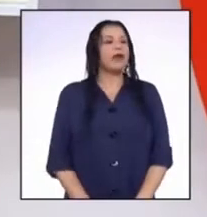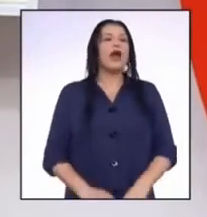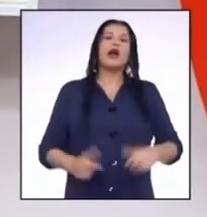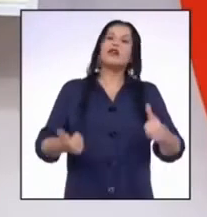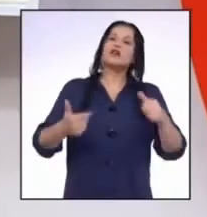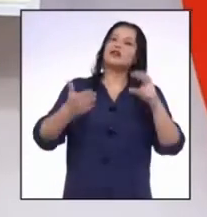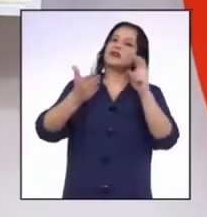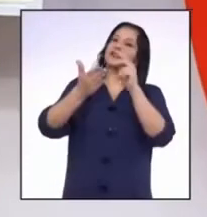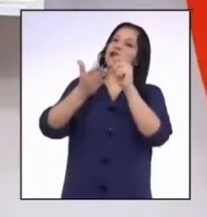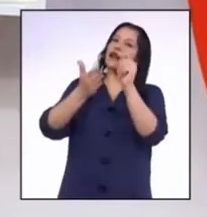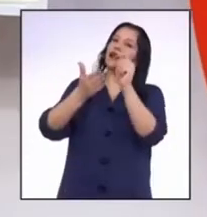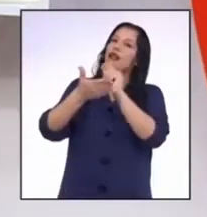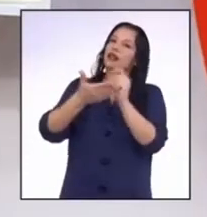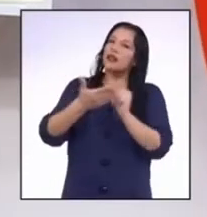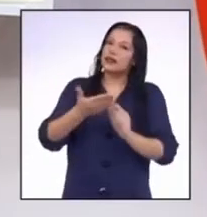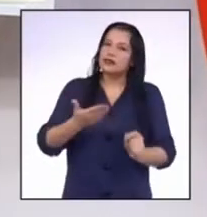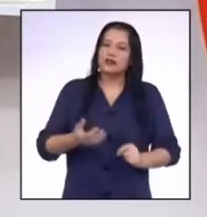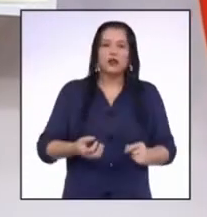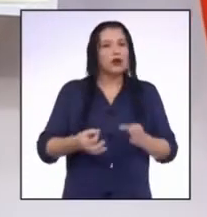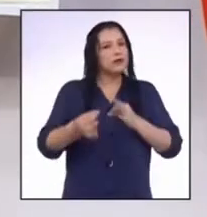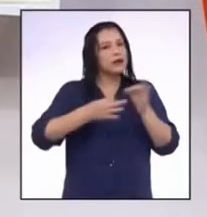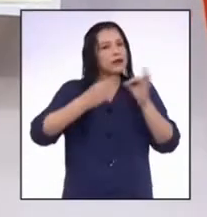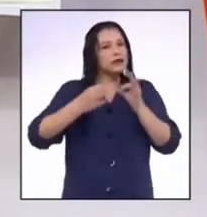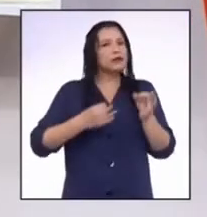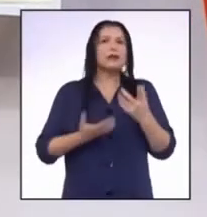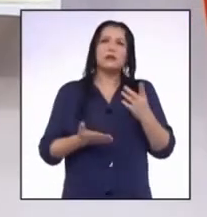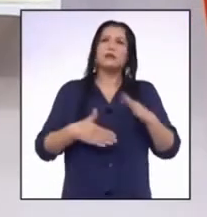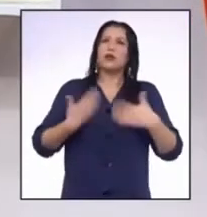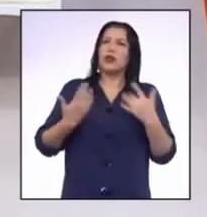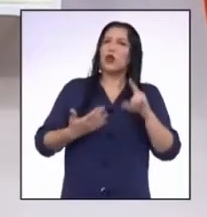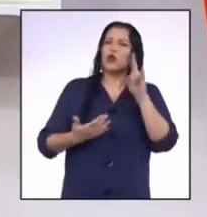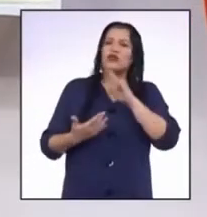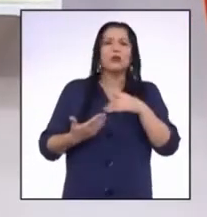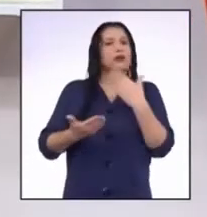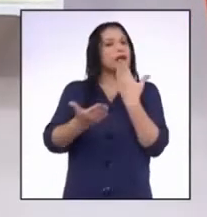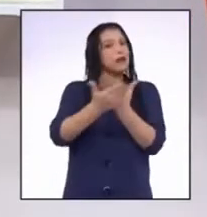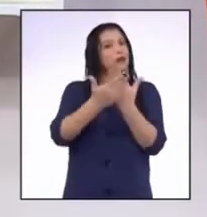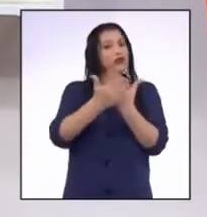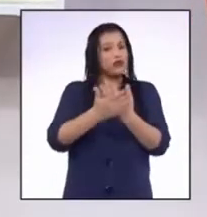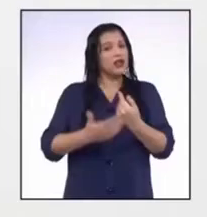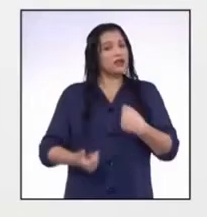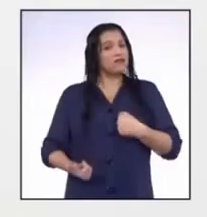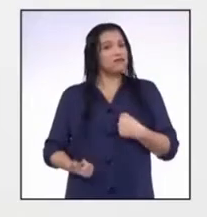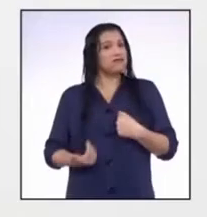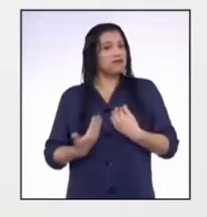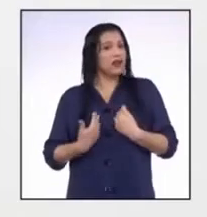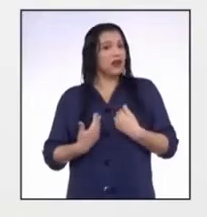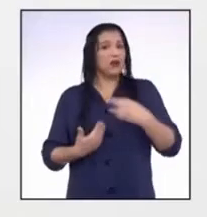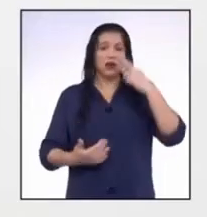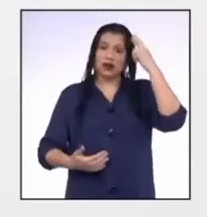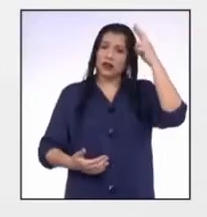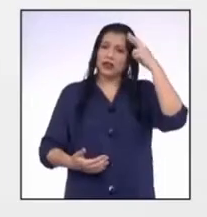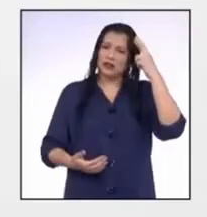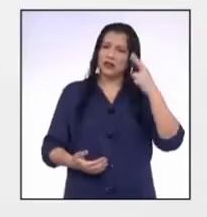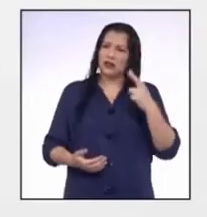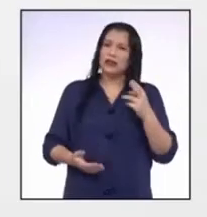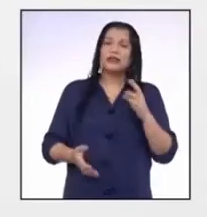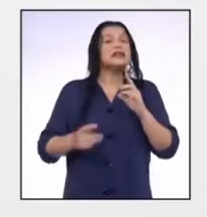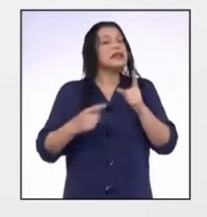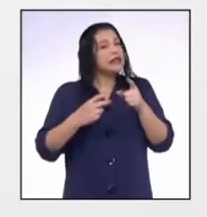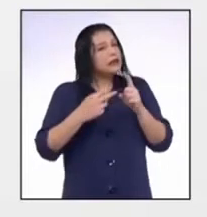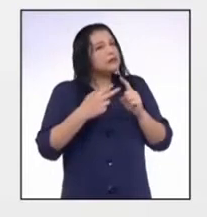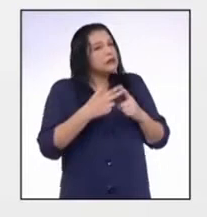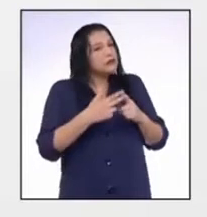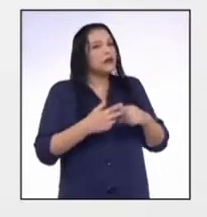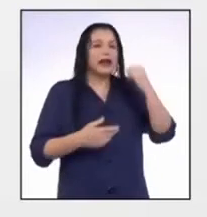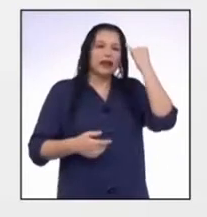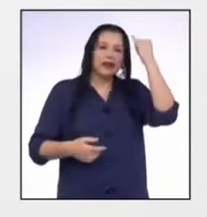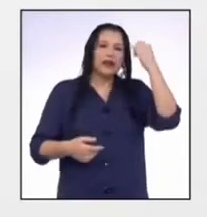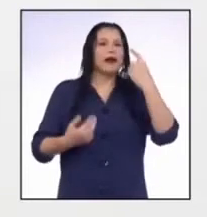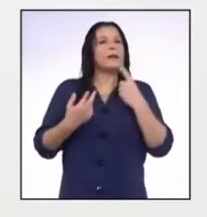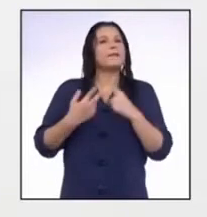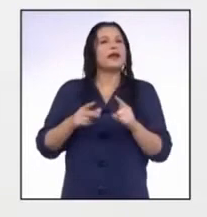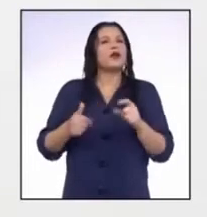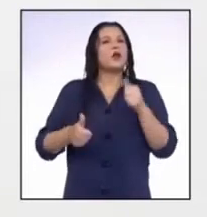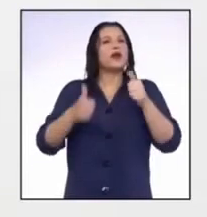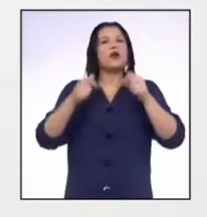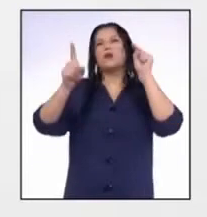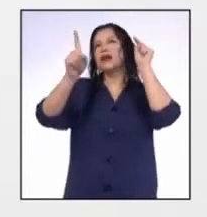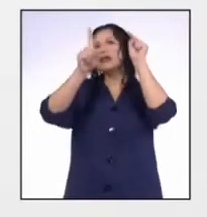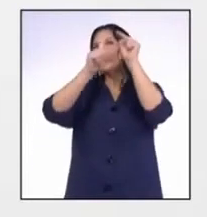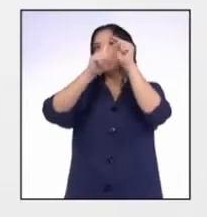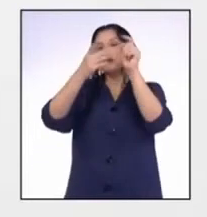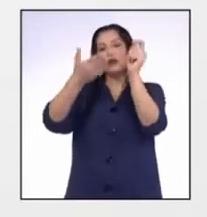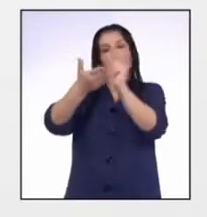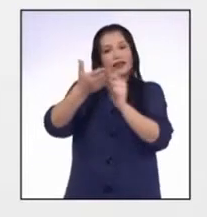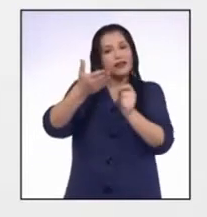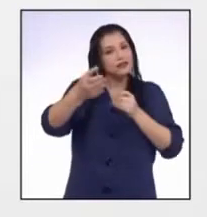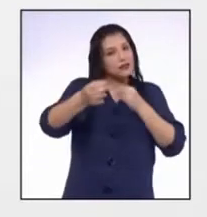texto argumentativo también podría servir para demostrar que tenemos la razón? Tienes una idea inicial, sin embargo, la función del